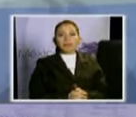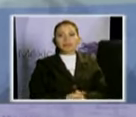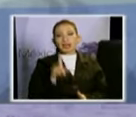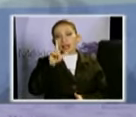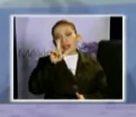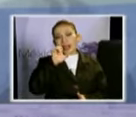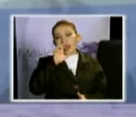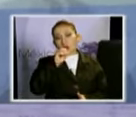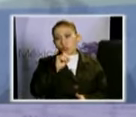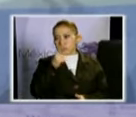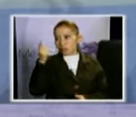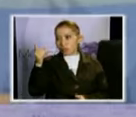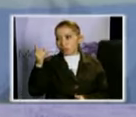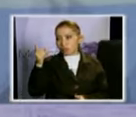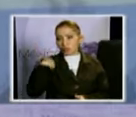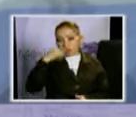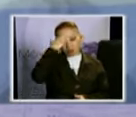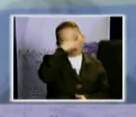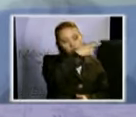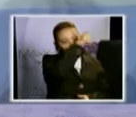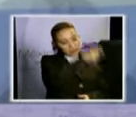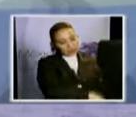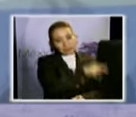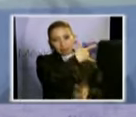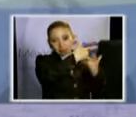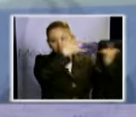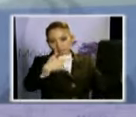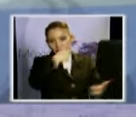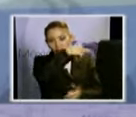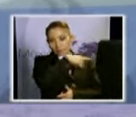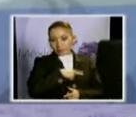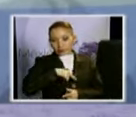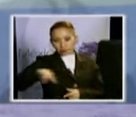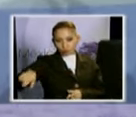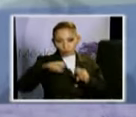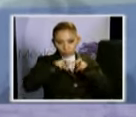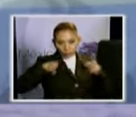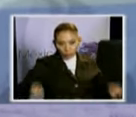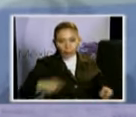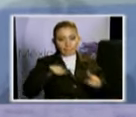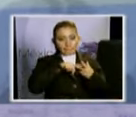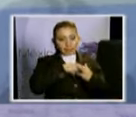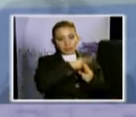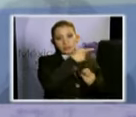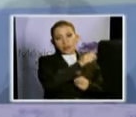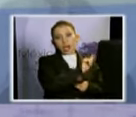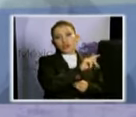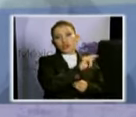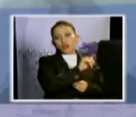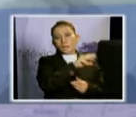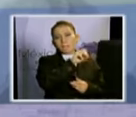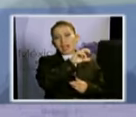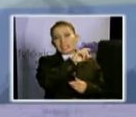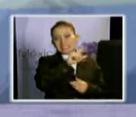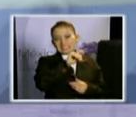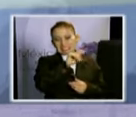Leo, no está de más, ustedes los conocen, pero leo las semblanzas de los panelistas. Comienzo con el señor Antonio